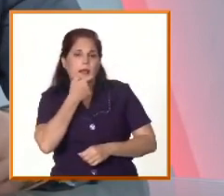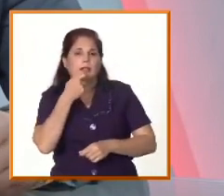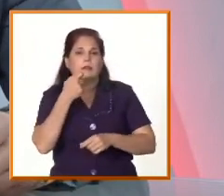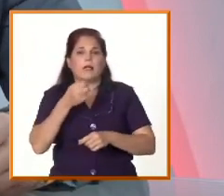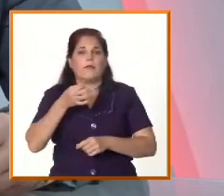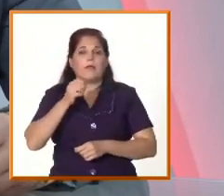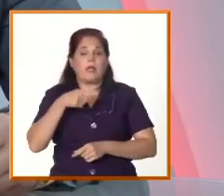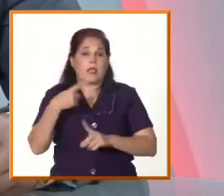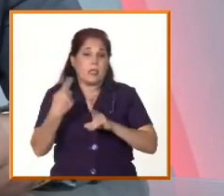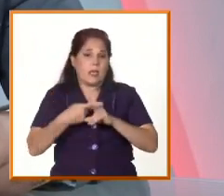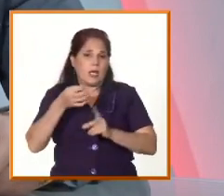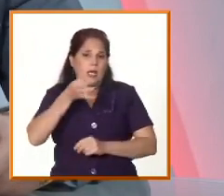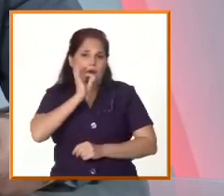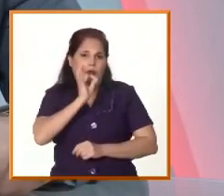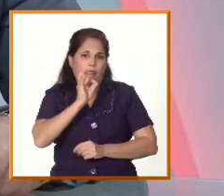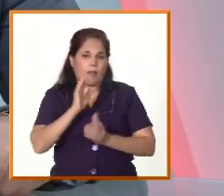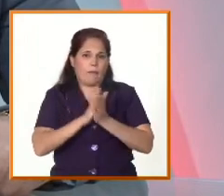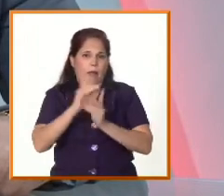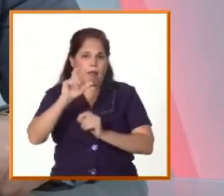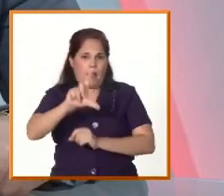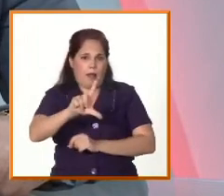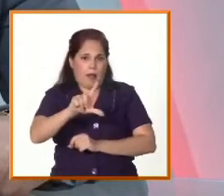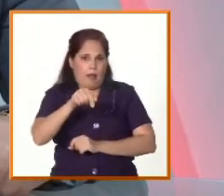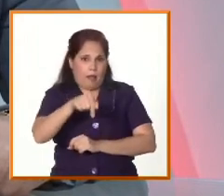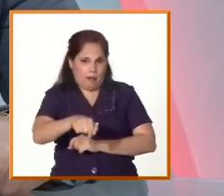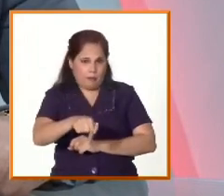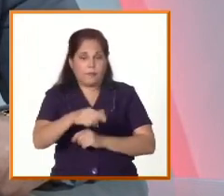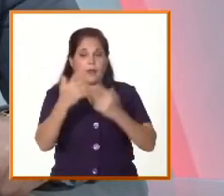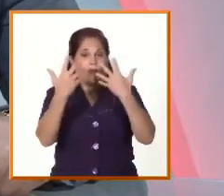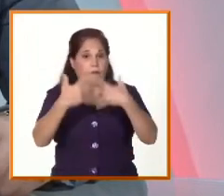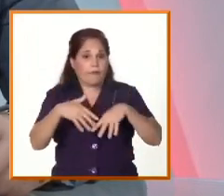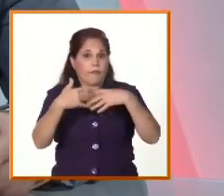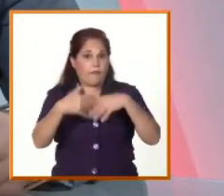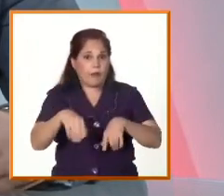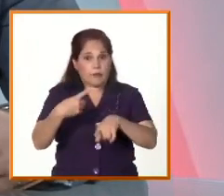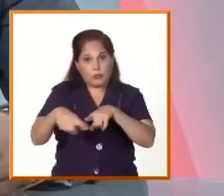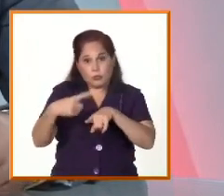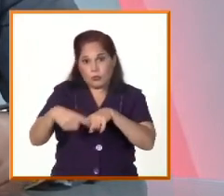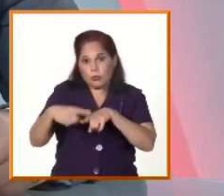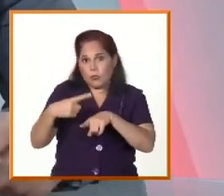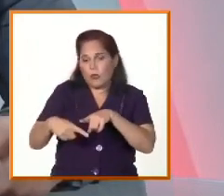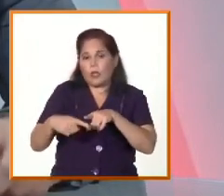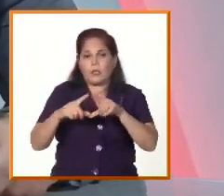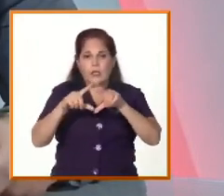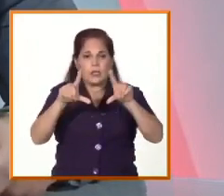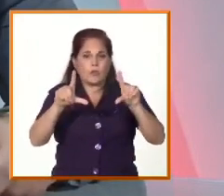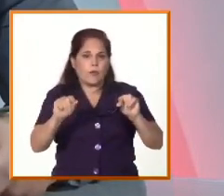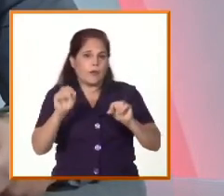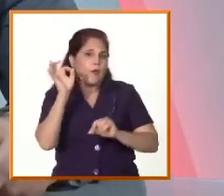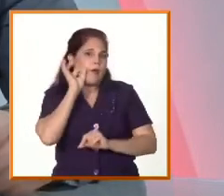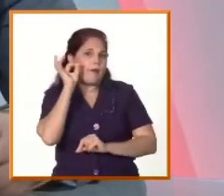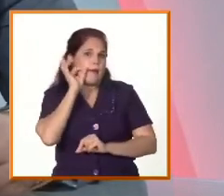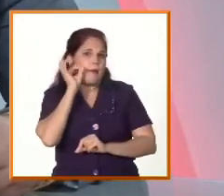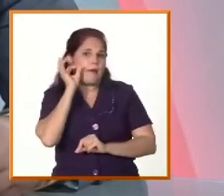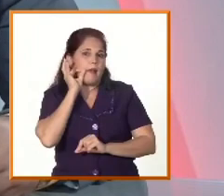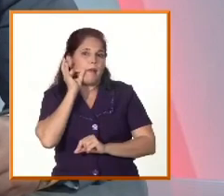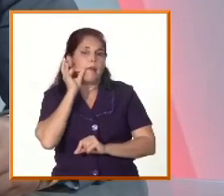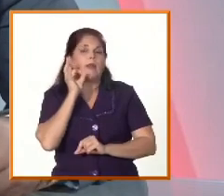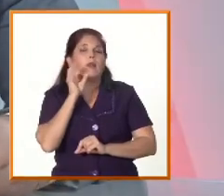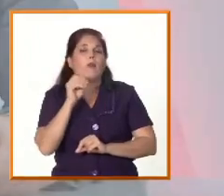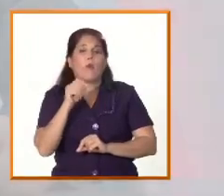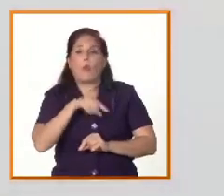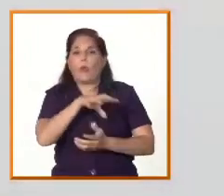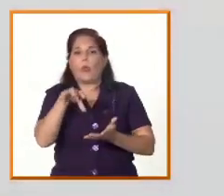y café en la zona especial de desarrollo y Mariel está arrancando en la fábrica de confitura sorbeto y caramelo en caibarien